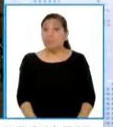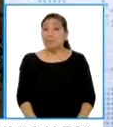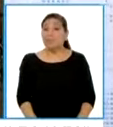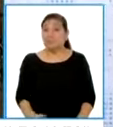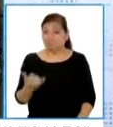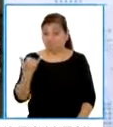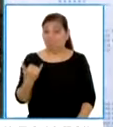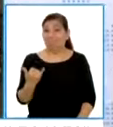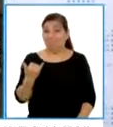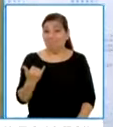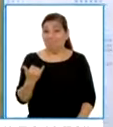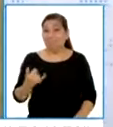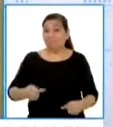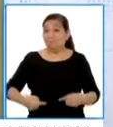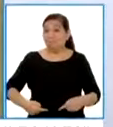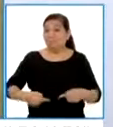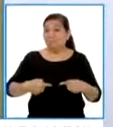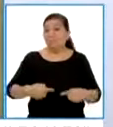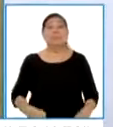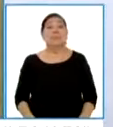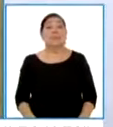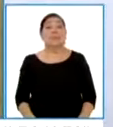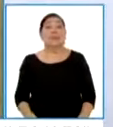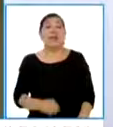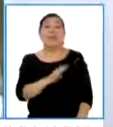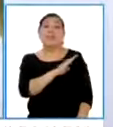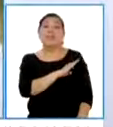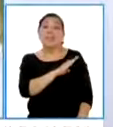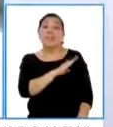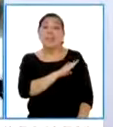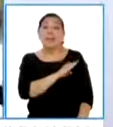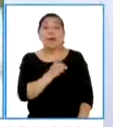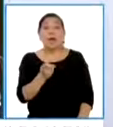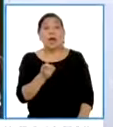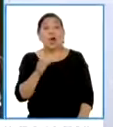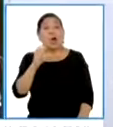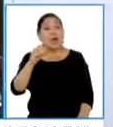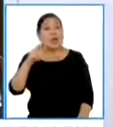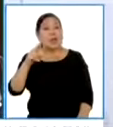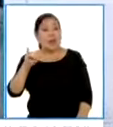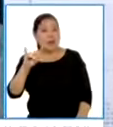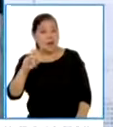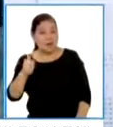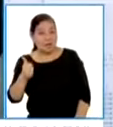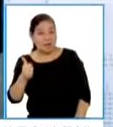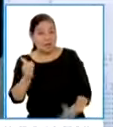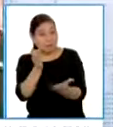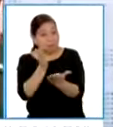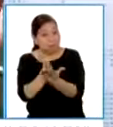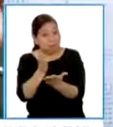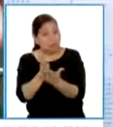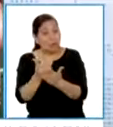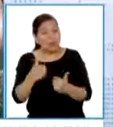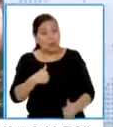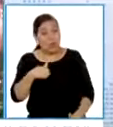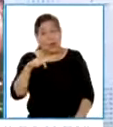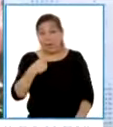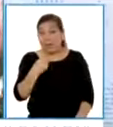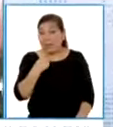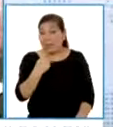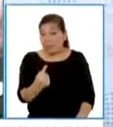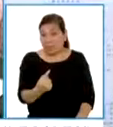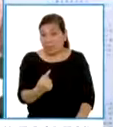Mire, estas son competencias de la Fiscalía, de la Contraloría o de los órganos disciplinarios. Si yo ahorita digo